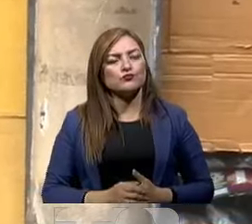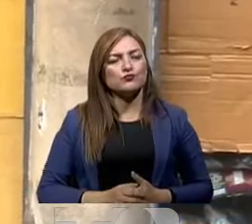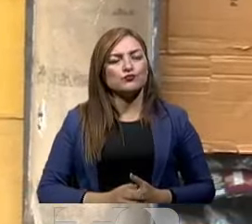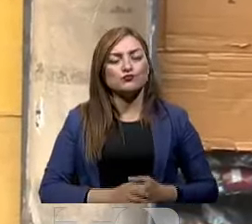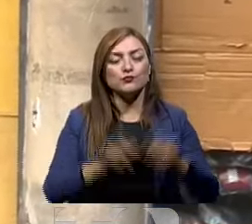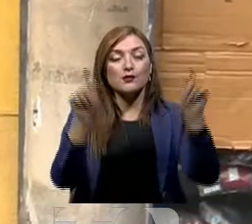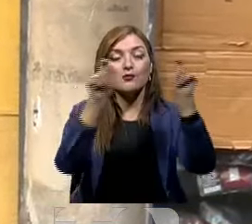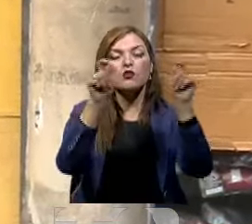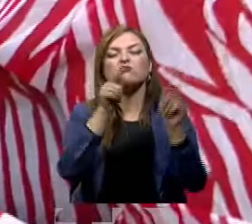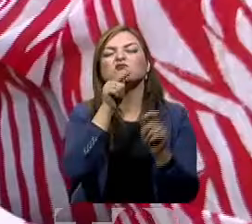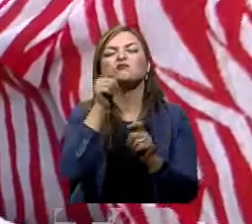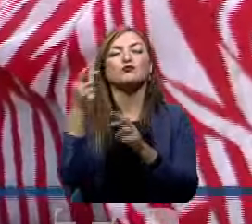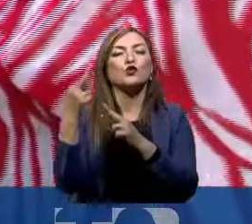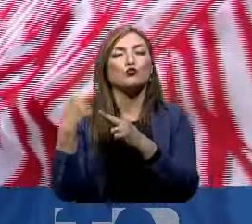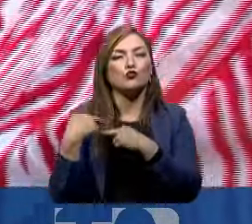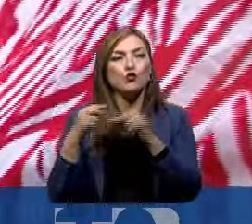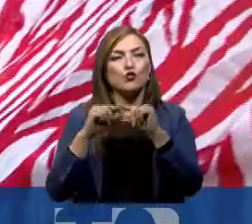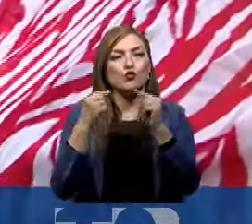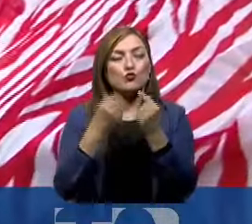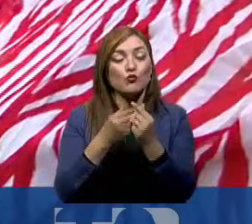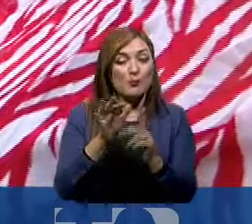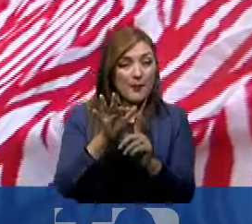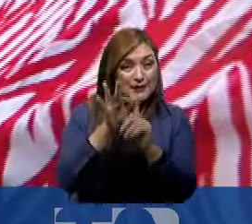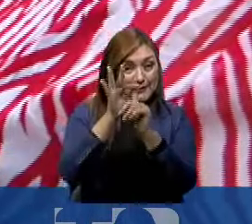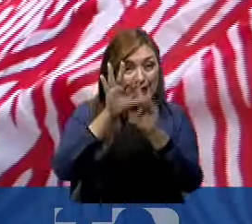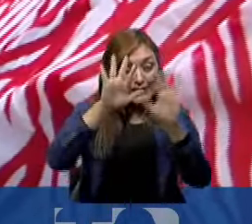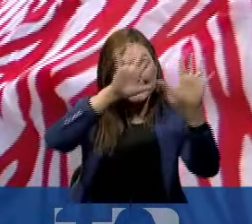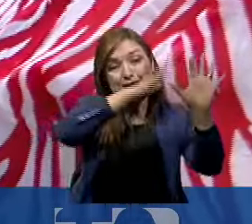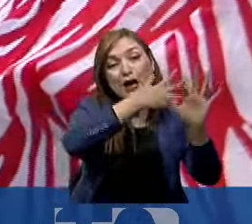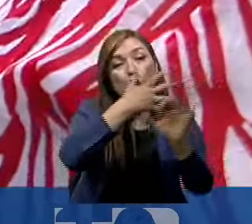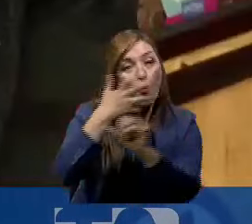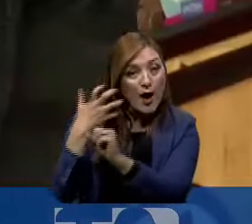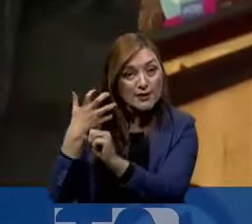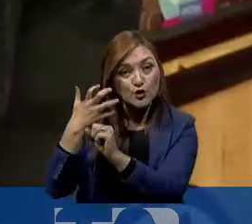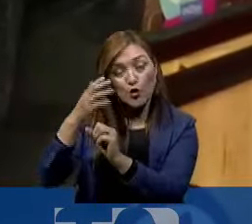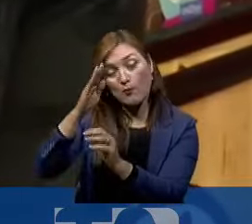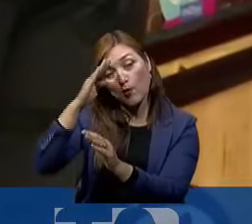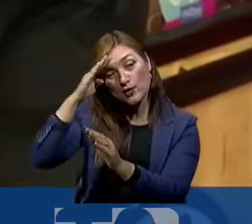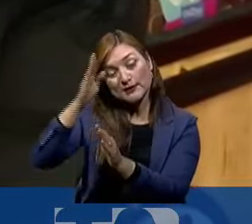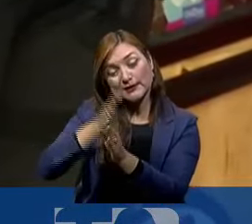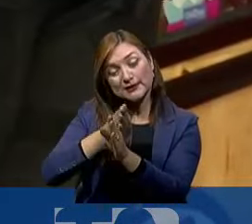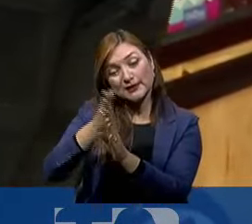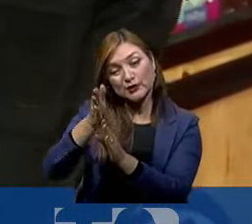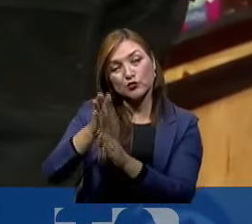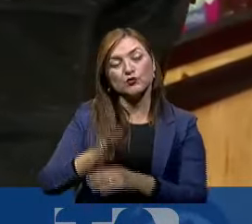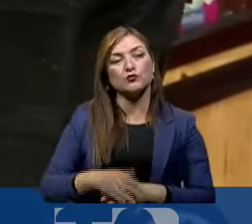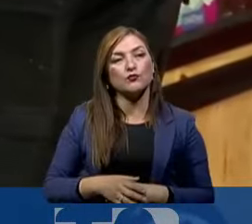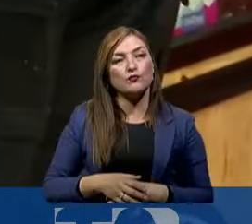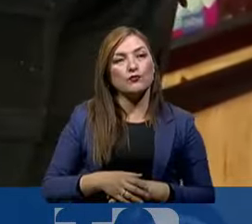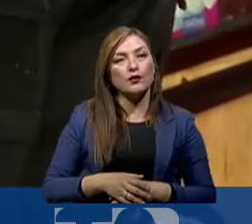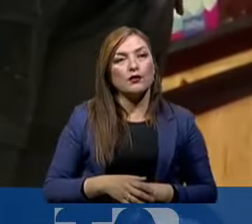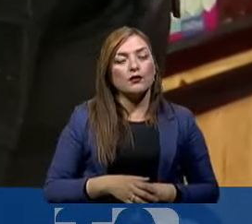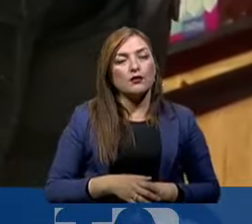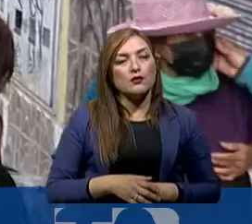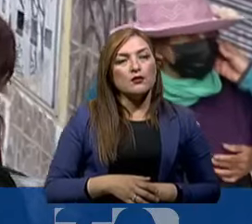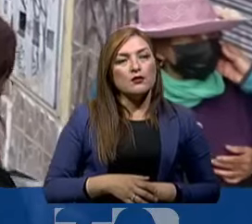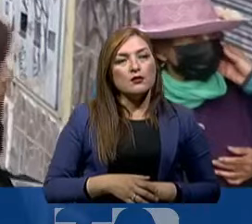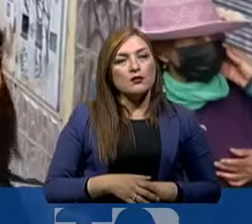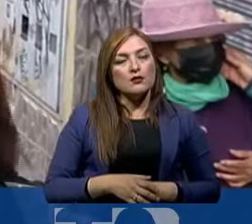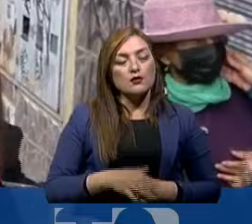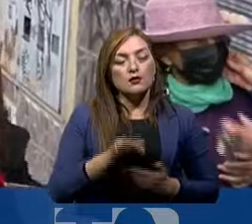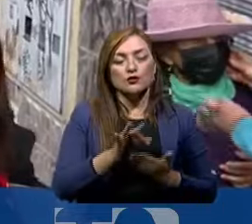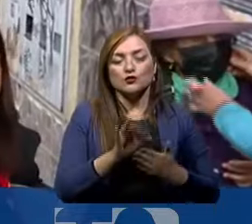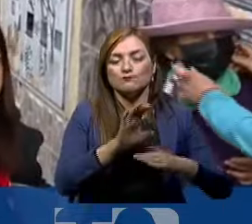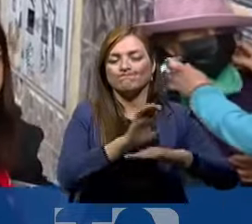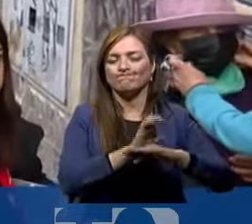a esto. La campaña la ejecuta la entidad antisecuestros y extorsión de la Policía Nacional. Las vacunas o extorsiones se han incrementado en algunas zonas